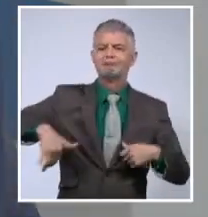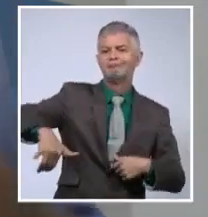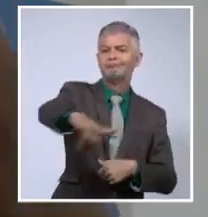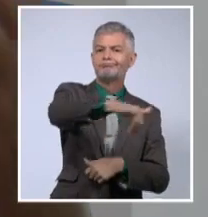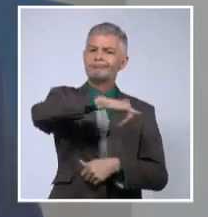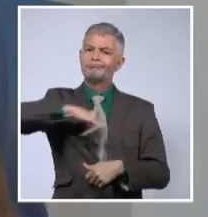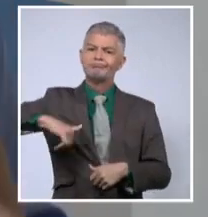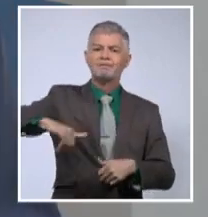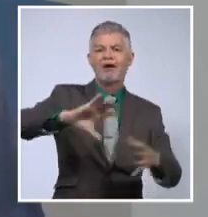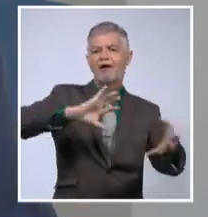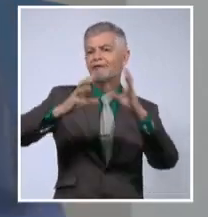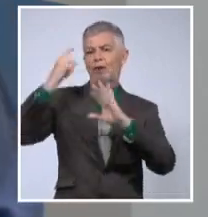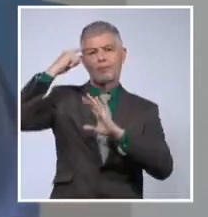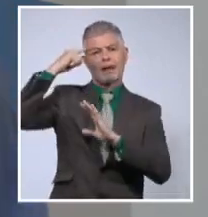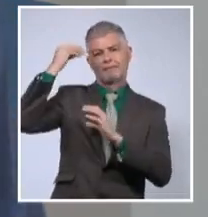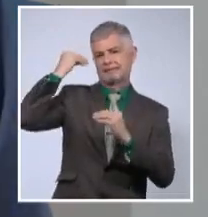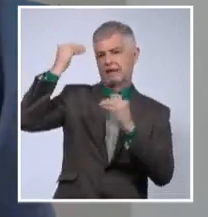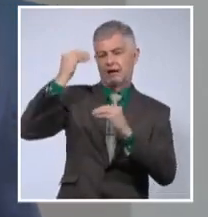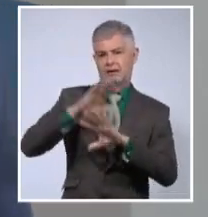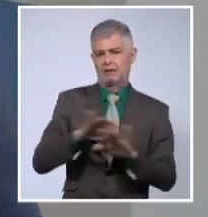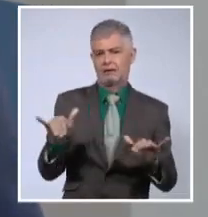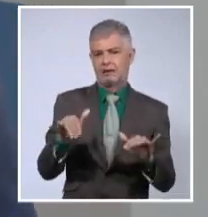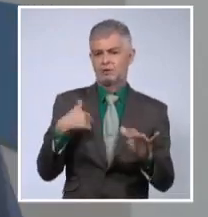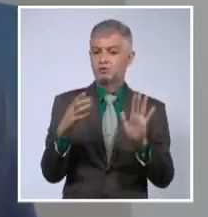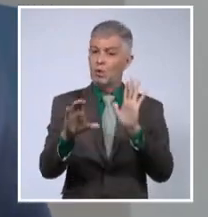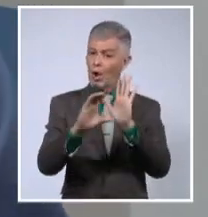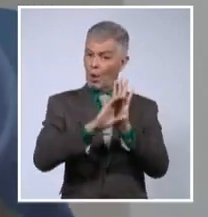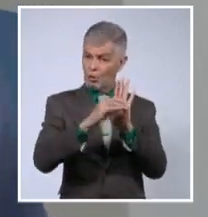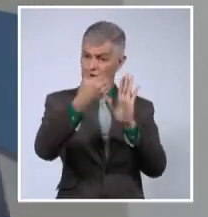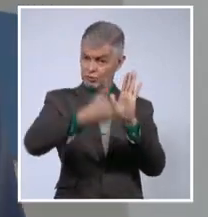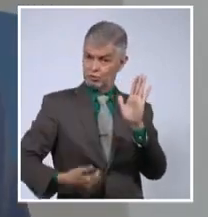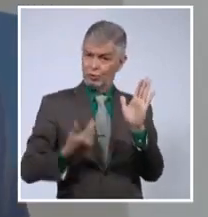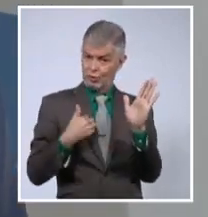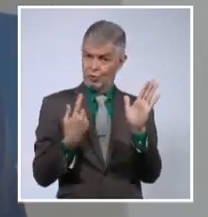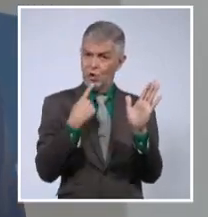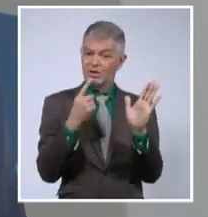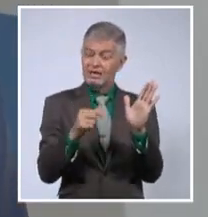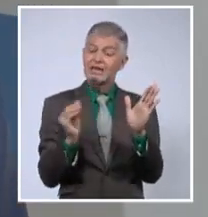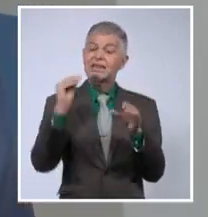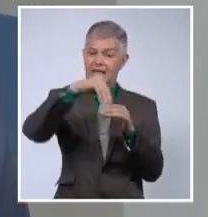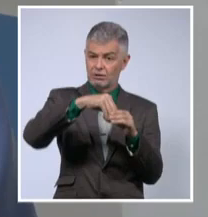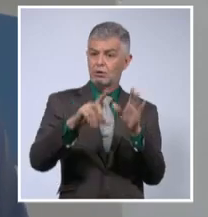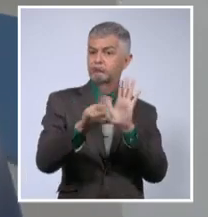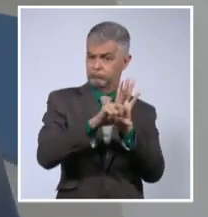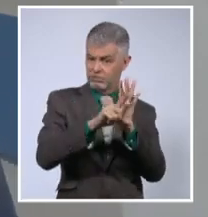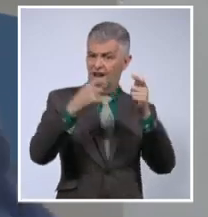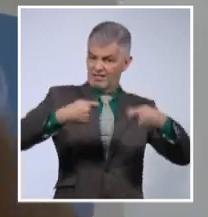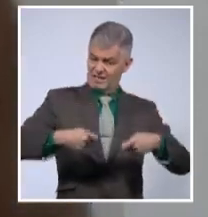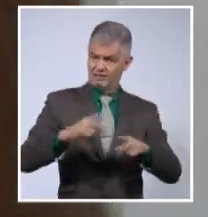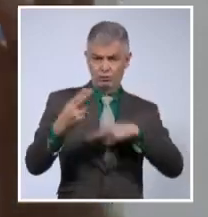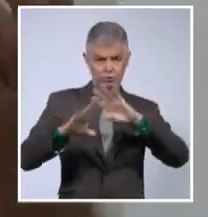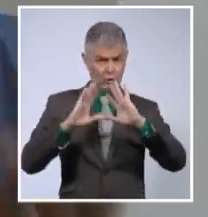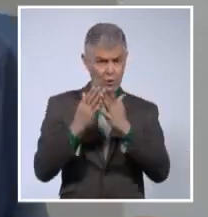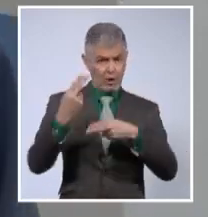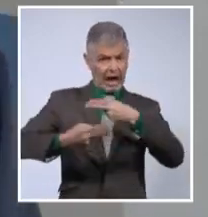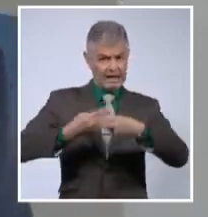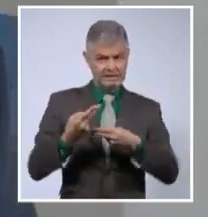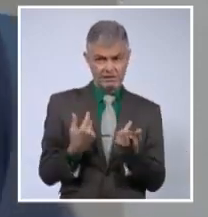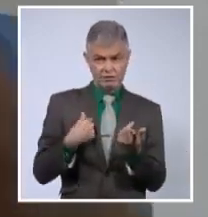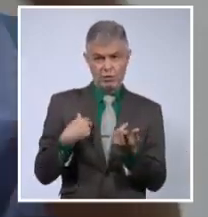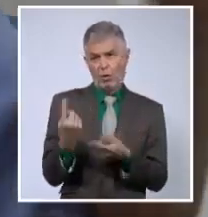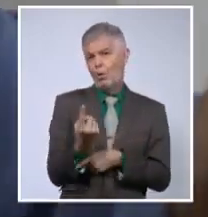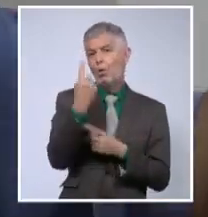de la ley, en el marco de la Constitución. Insistí mucho en la reunión en que fuera en el marco de la Constitución, no fui el único en